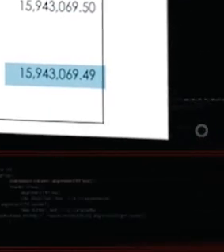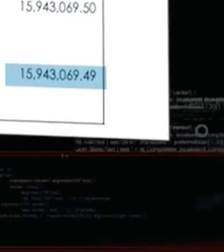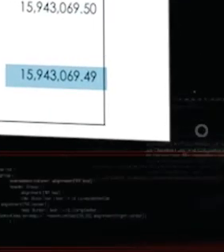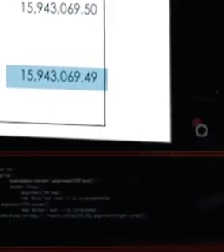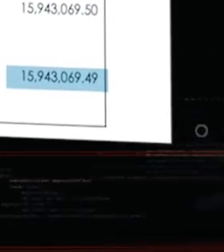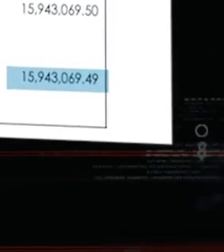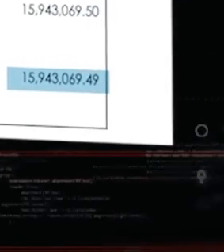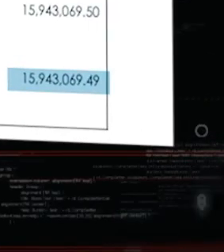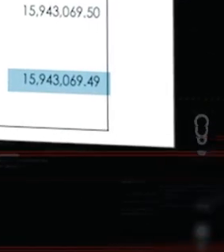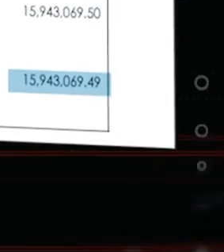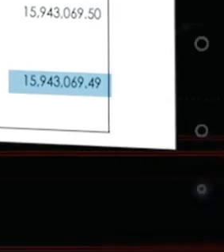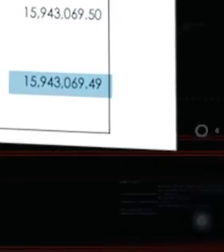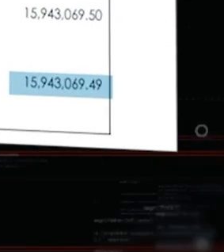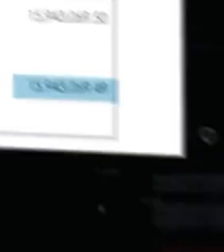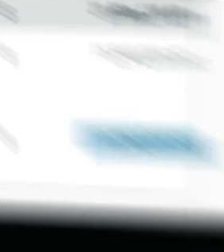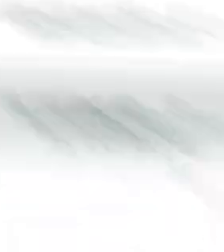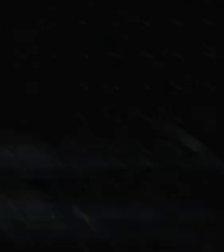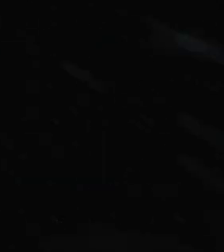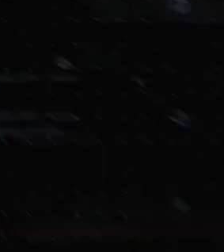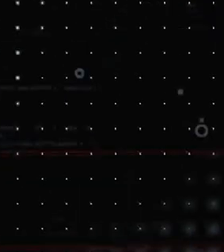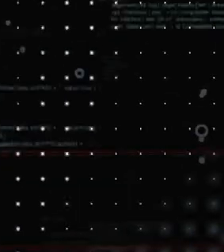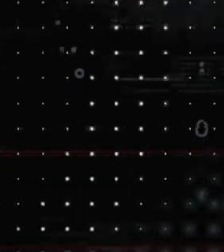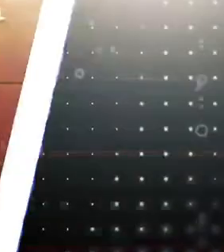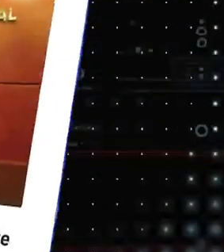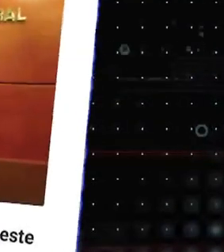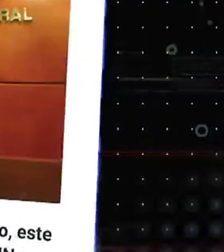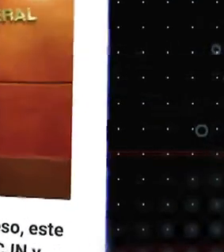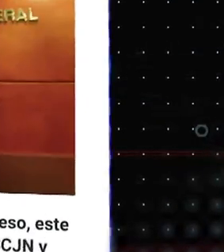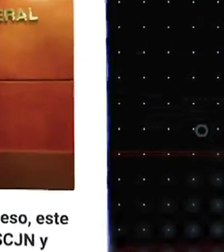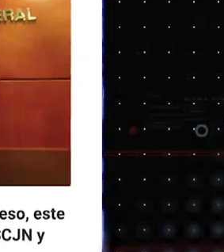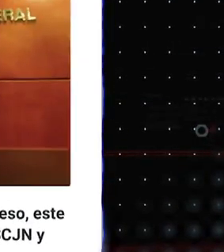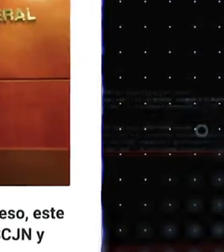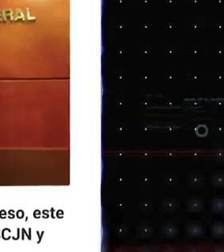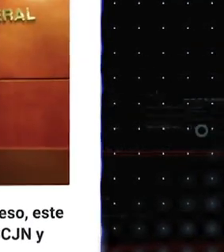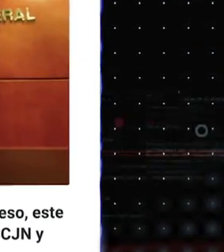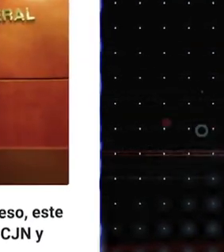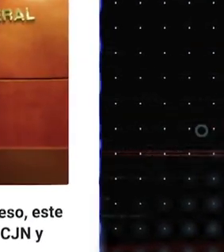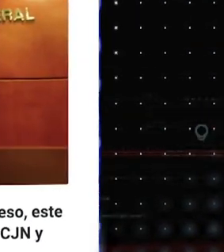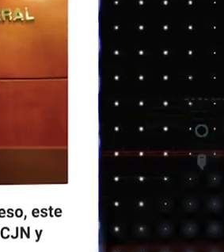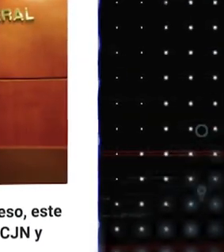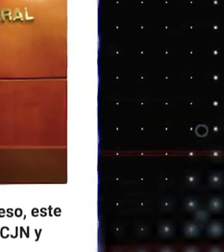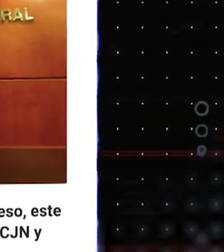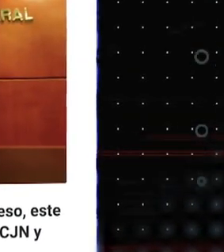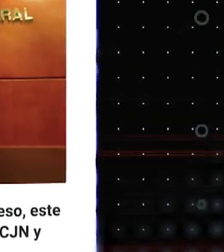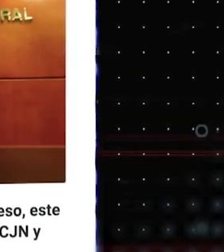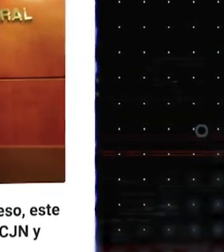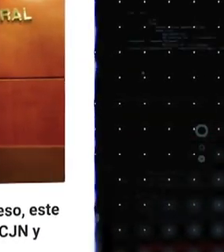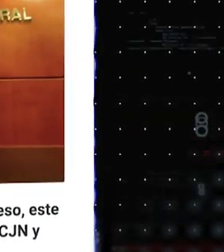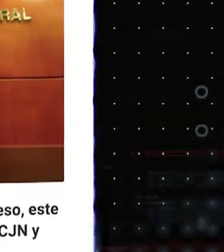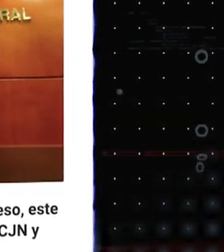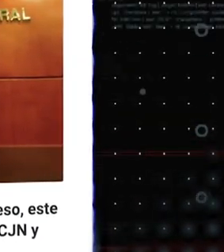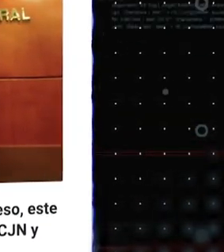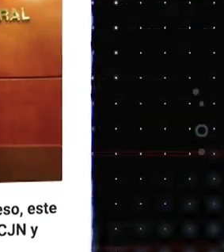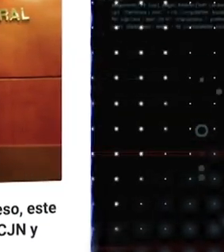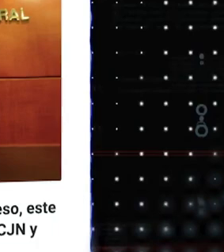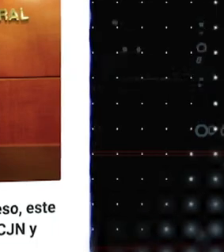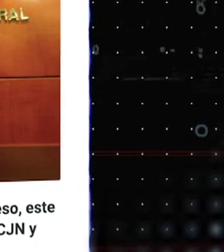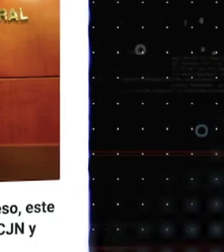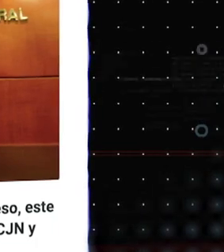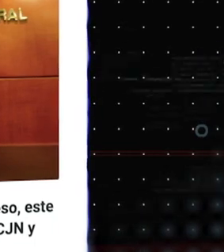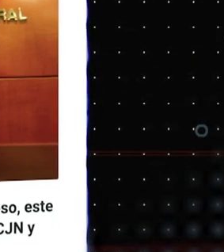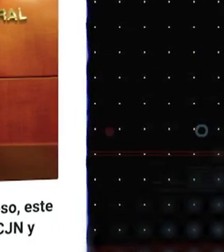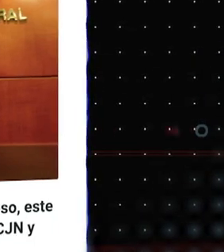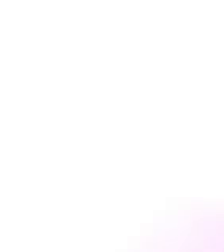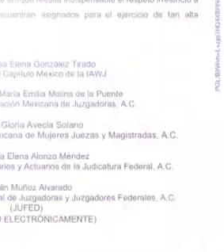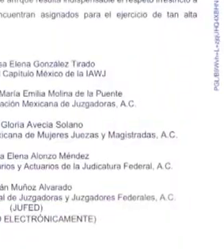15.943.069 pesos al mismo fin. 2. Falso que afecta los derechos de los trabajadores del Poder Judicial. La